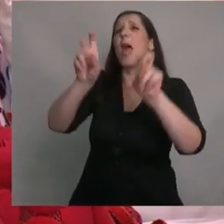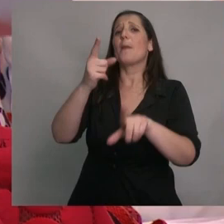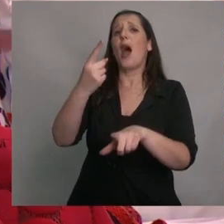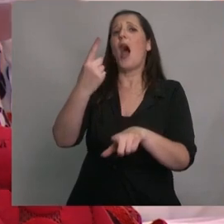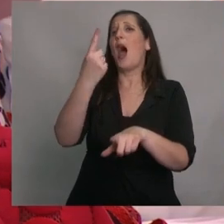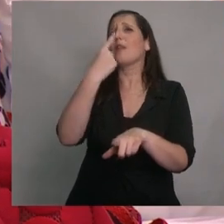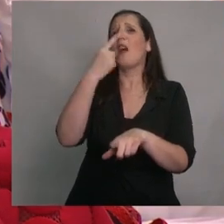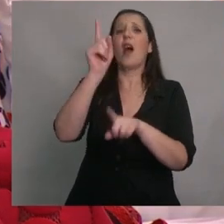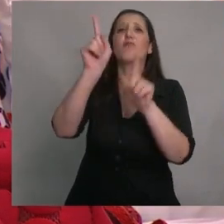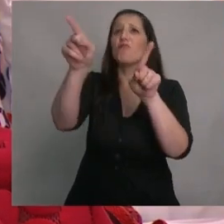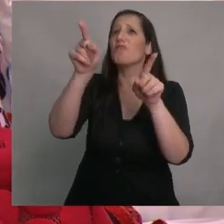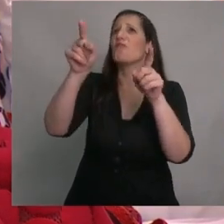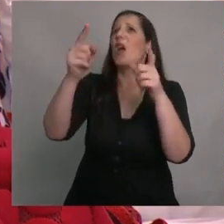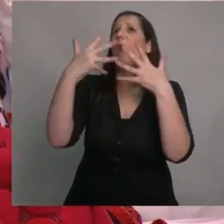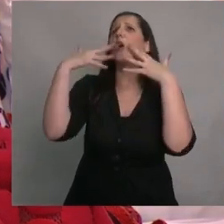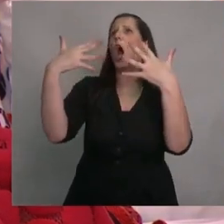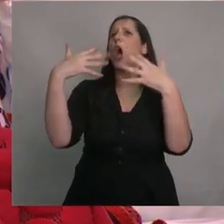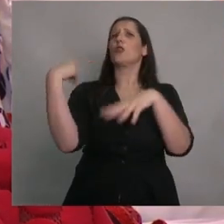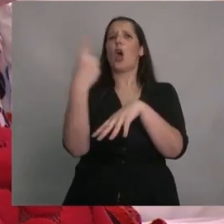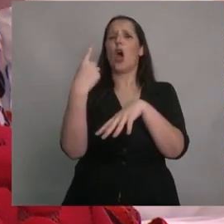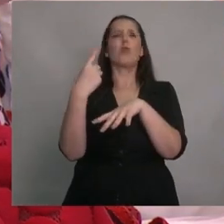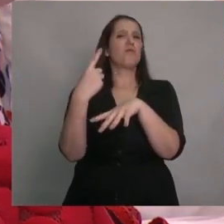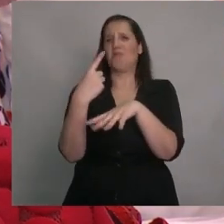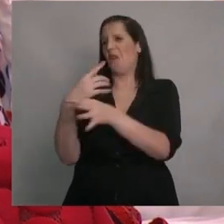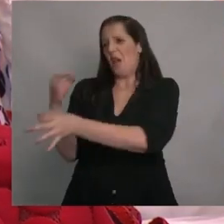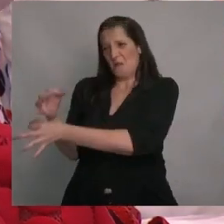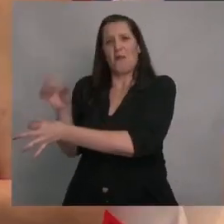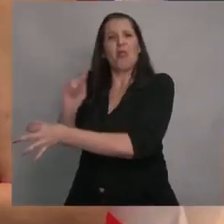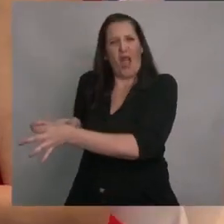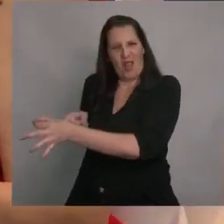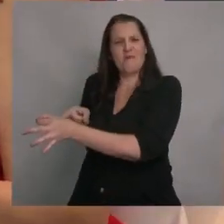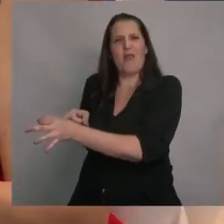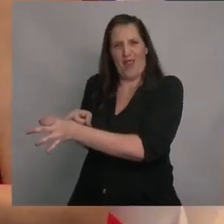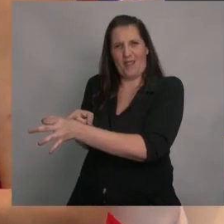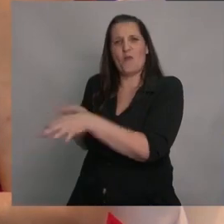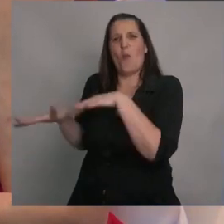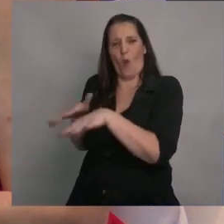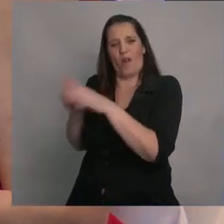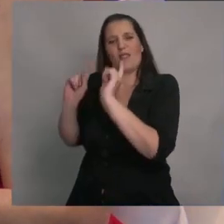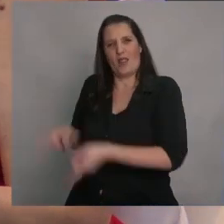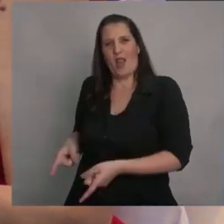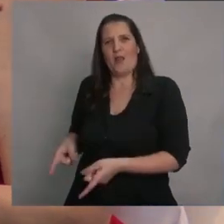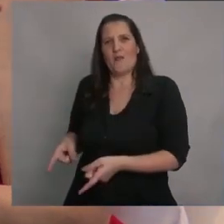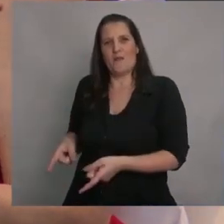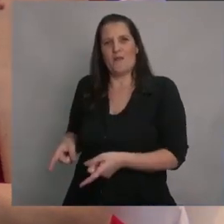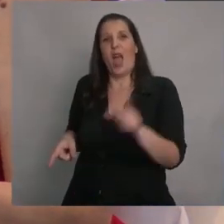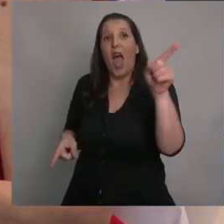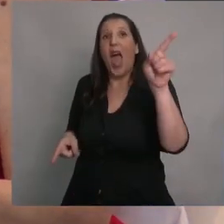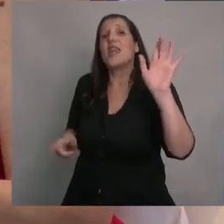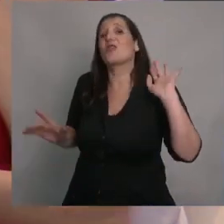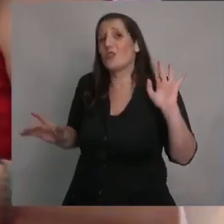de lo que persiguen, de lo que quieren cancelar, colocan